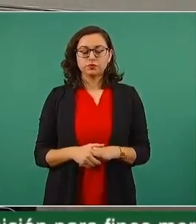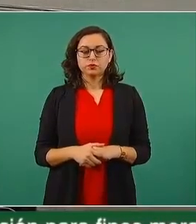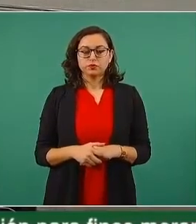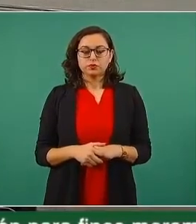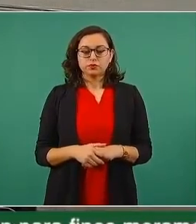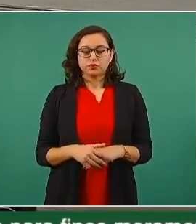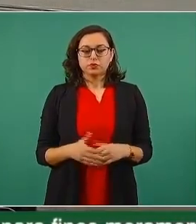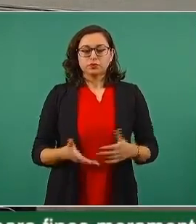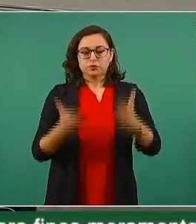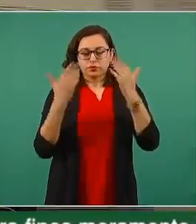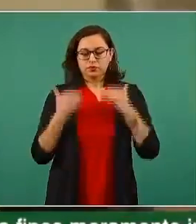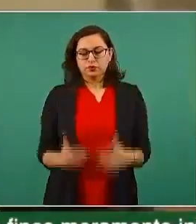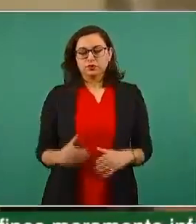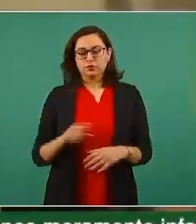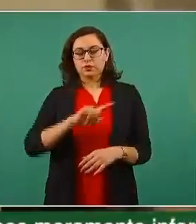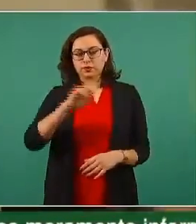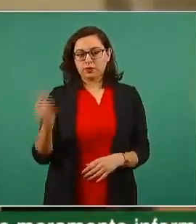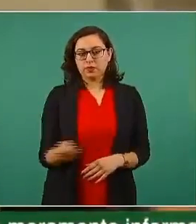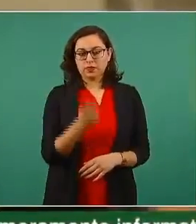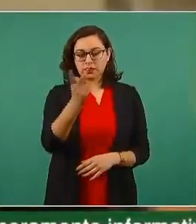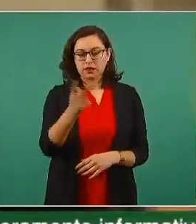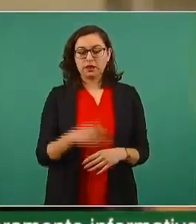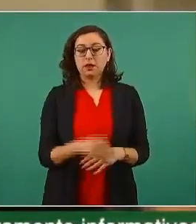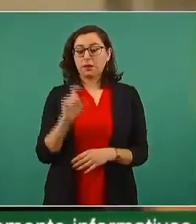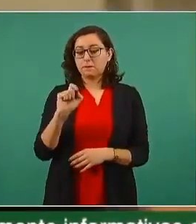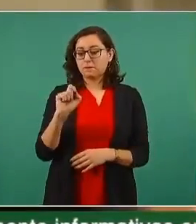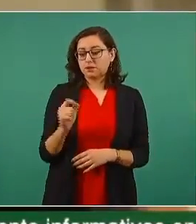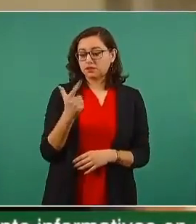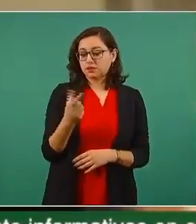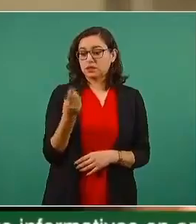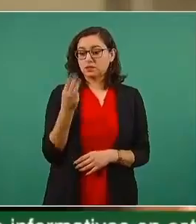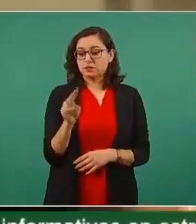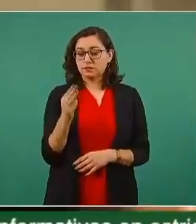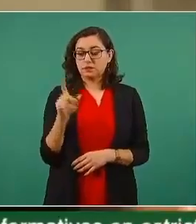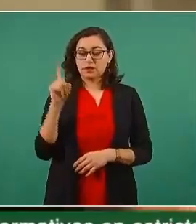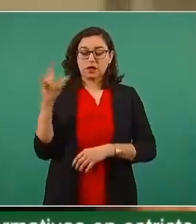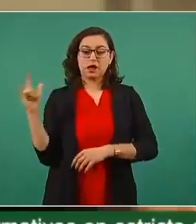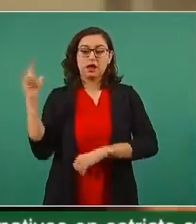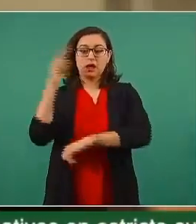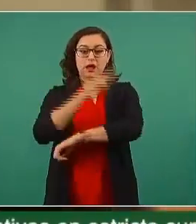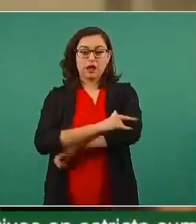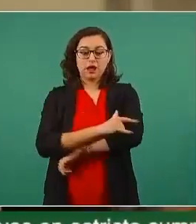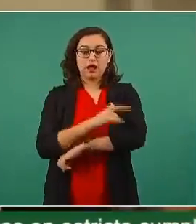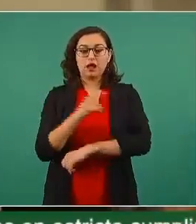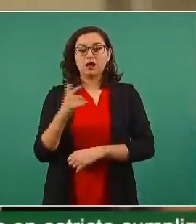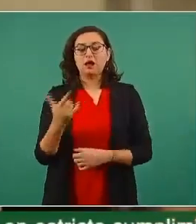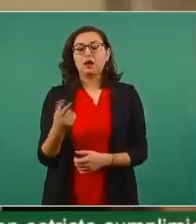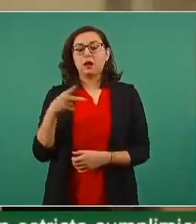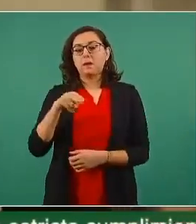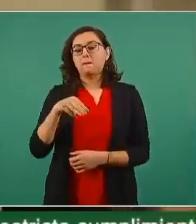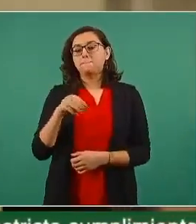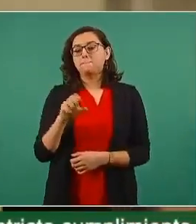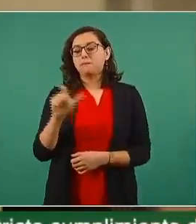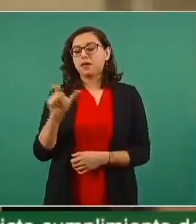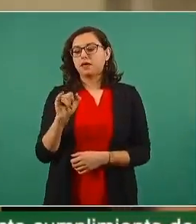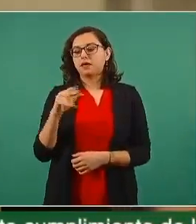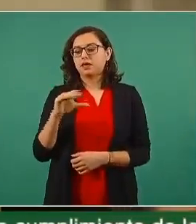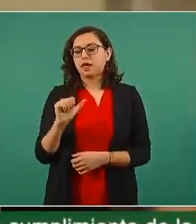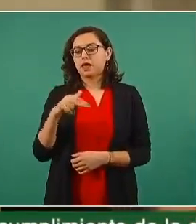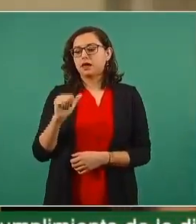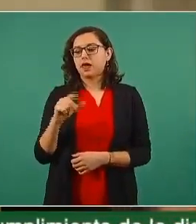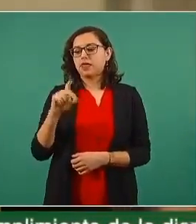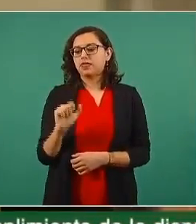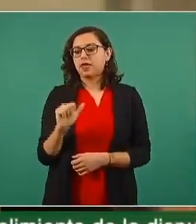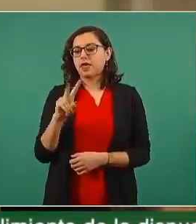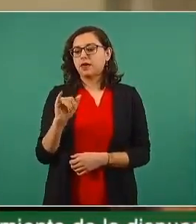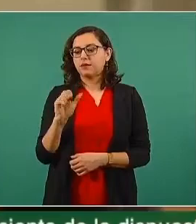Primera pregunta. Este 27 de mayo, trabajadores jubilados de la Aerolínea Mexicana de Aviación dieron una conferencia de prensa en la que tocaron